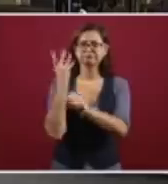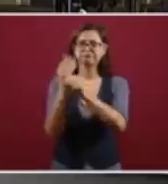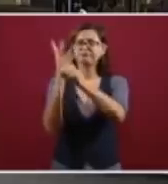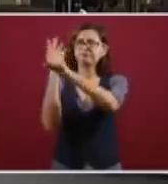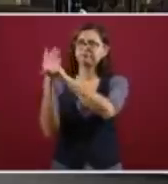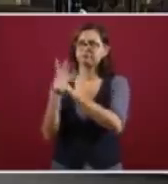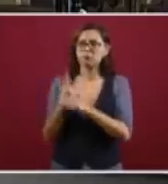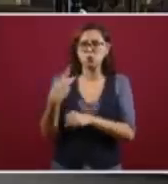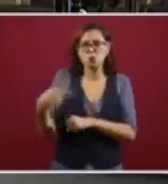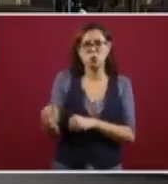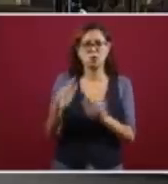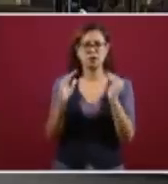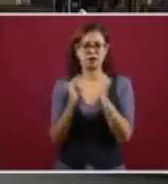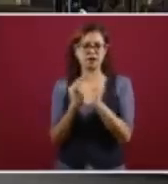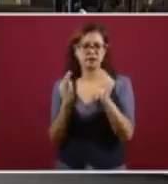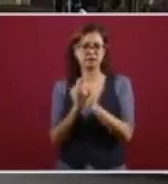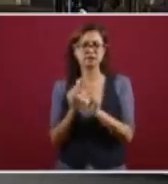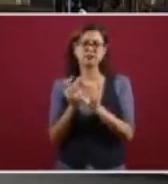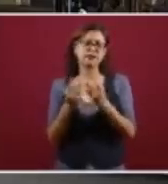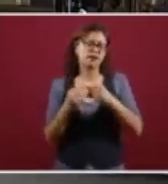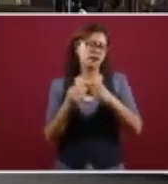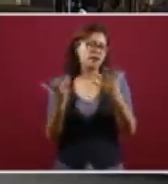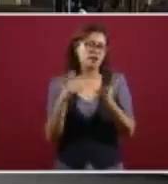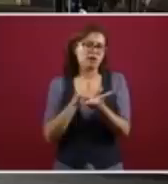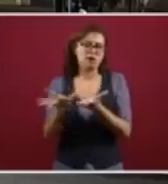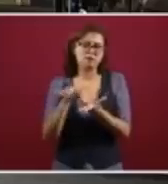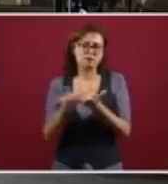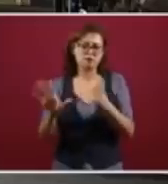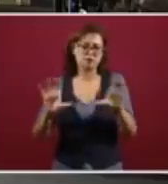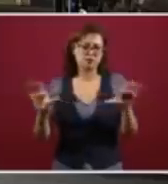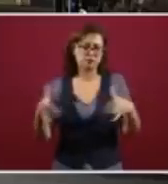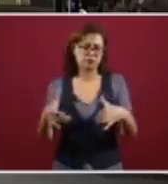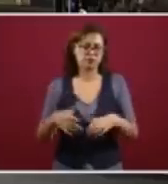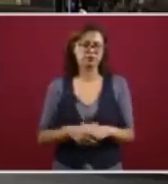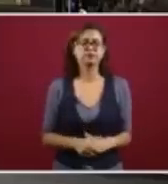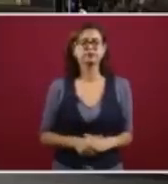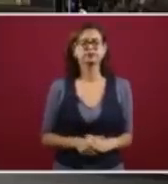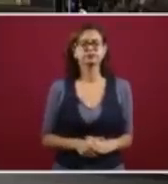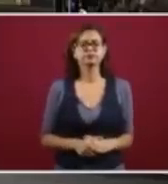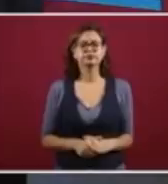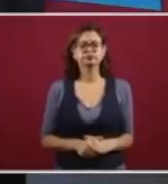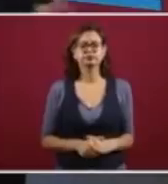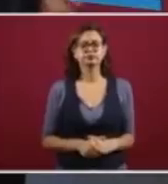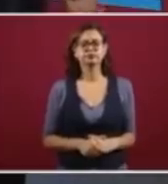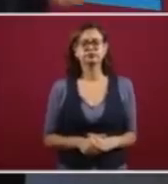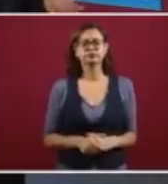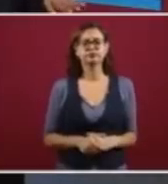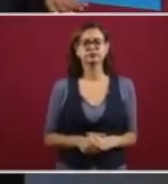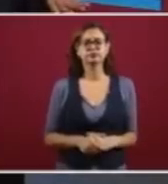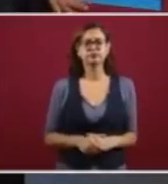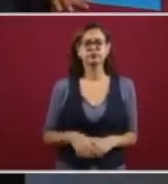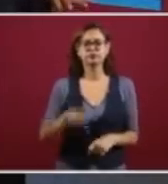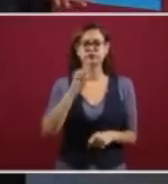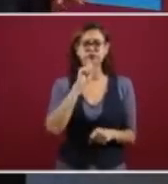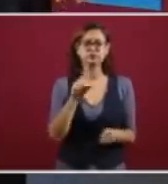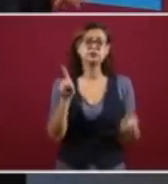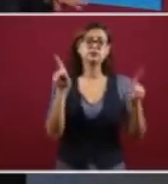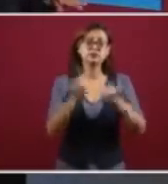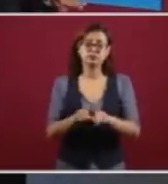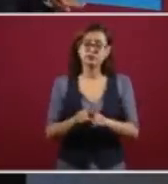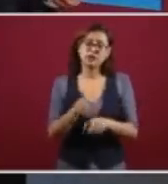vivienda con apoyo de la comunidad. También se está, en el caso de la